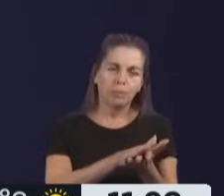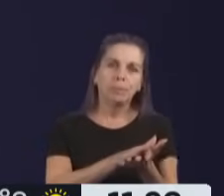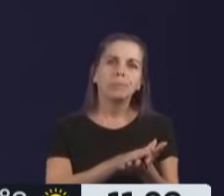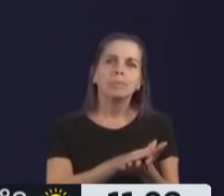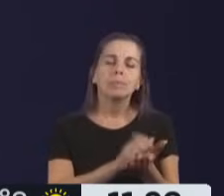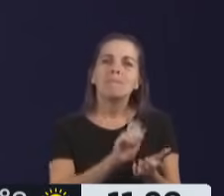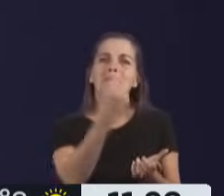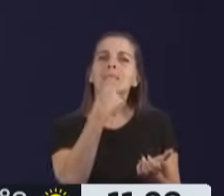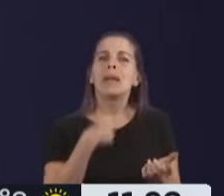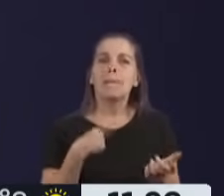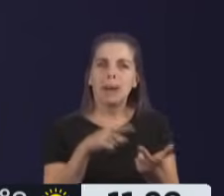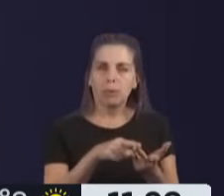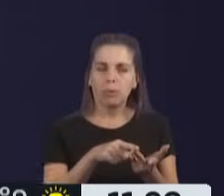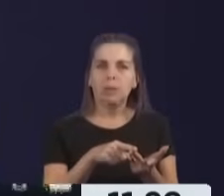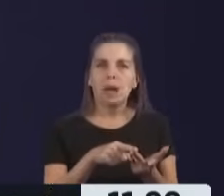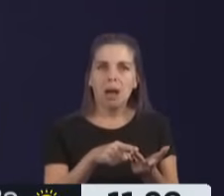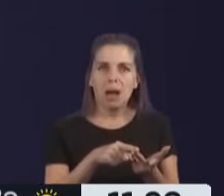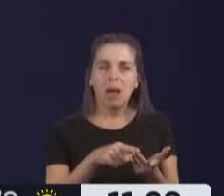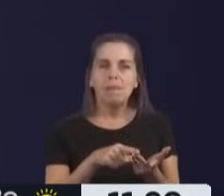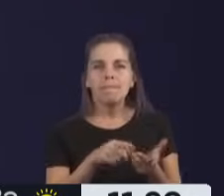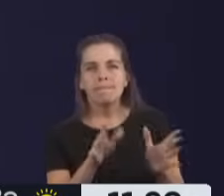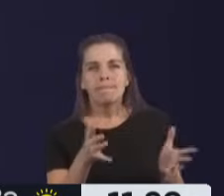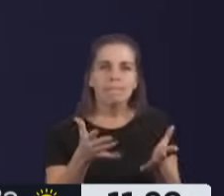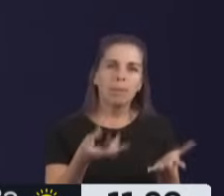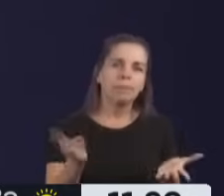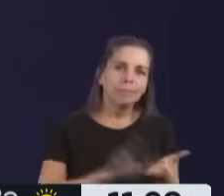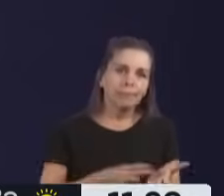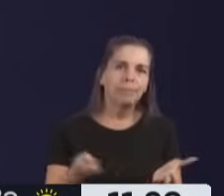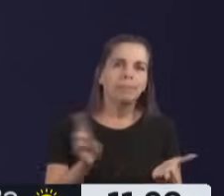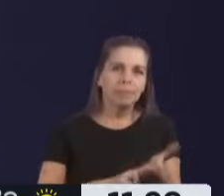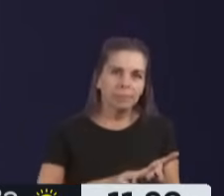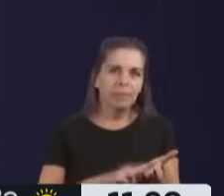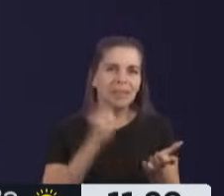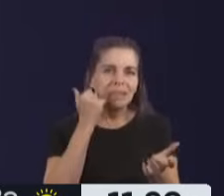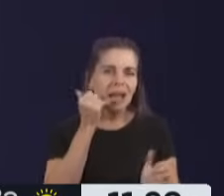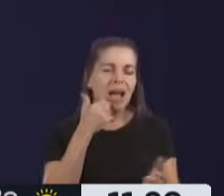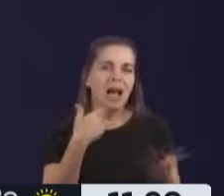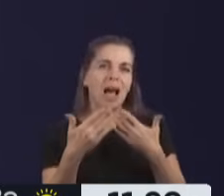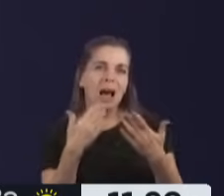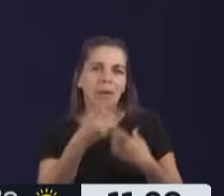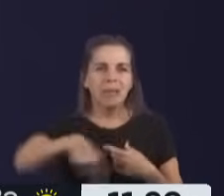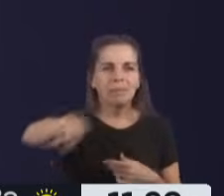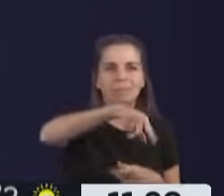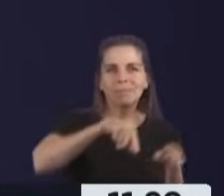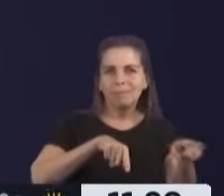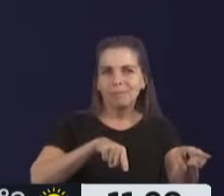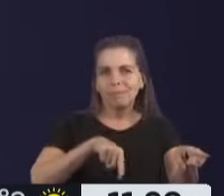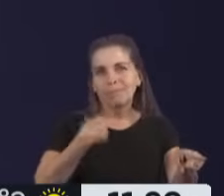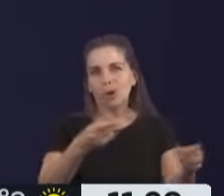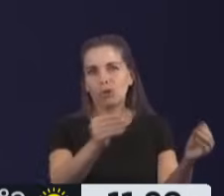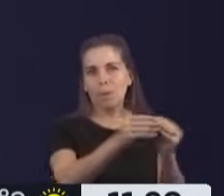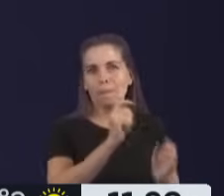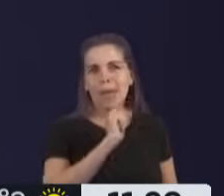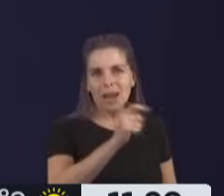tu primera pregunta, es un poco redundante. Bueno, un poco lo hablé recién con Juan Pablo